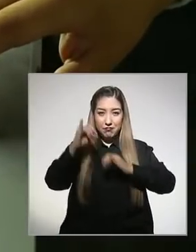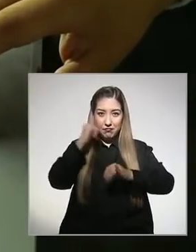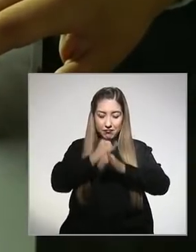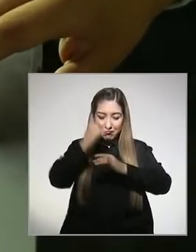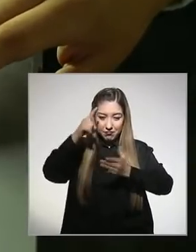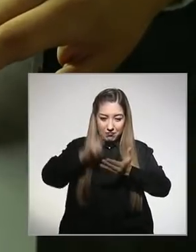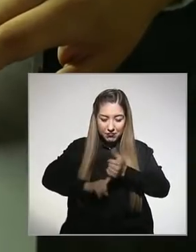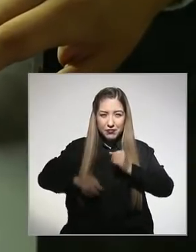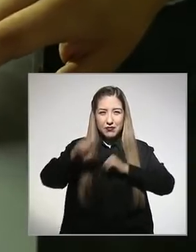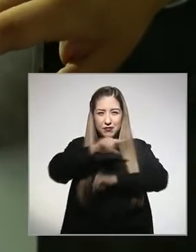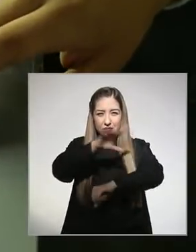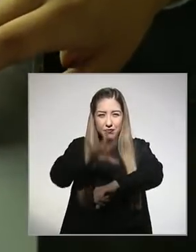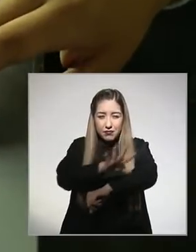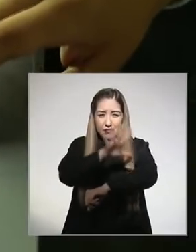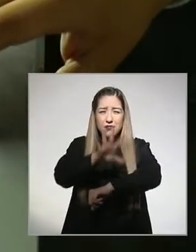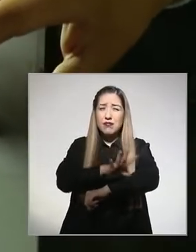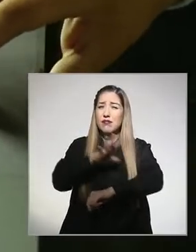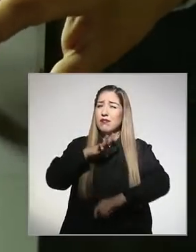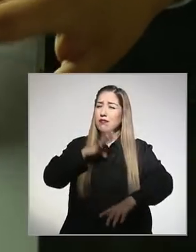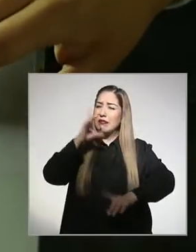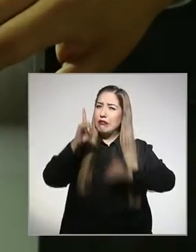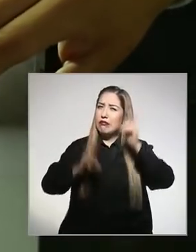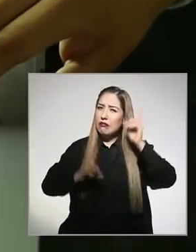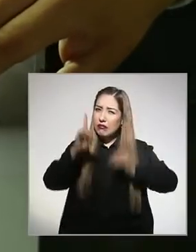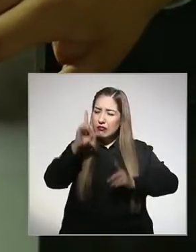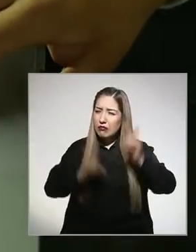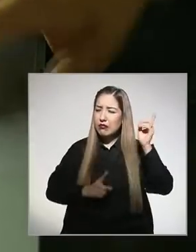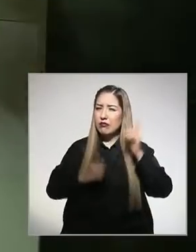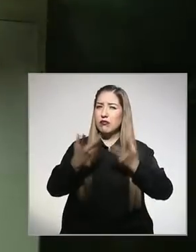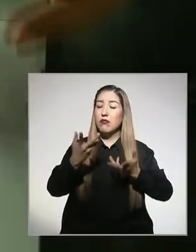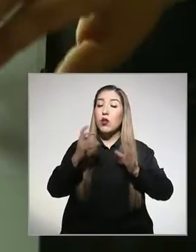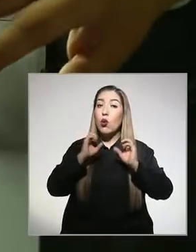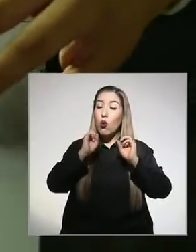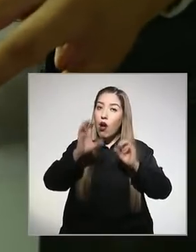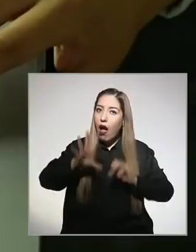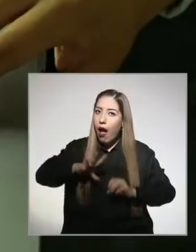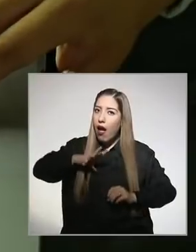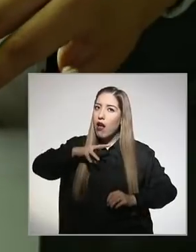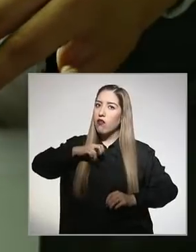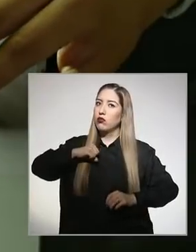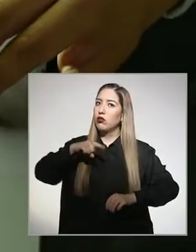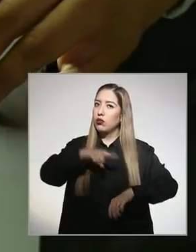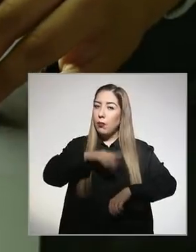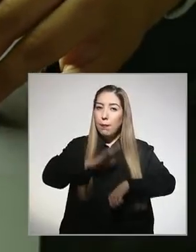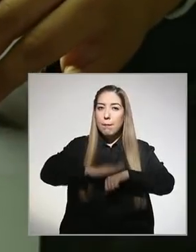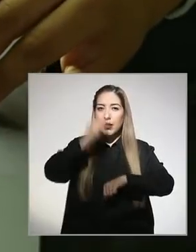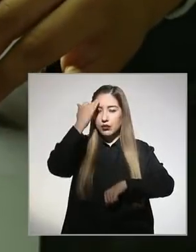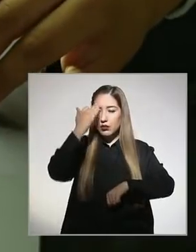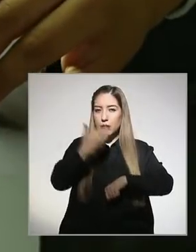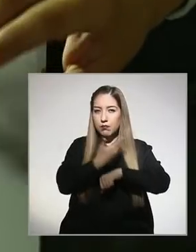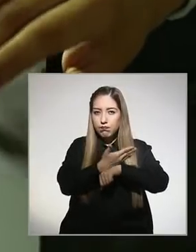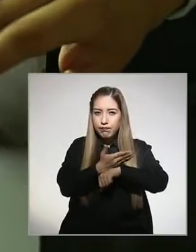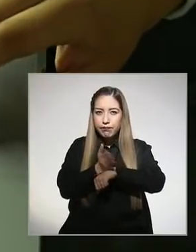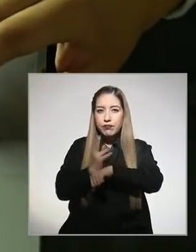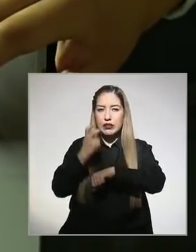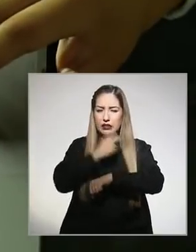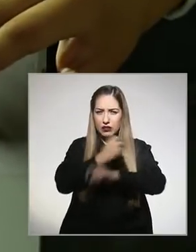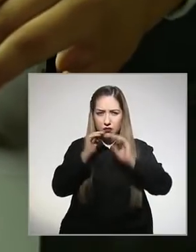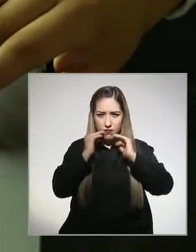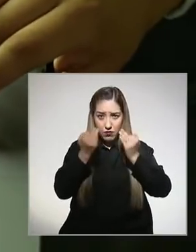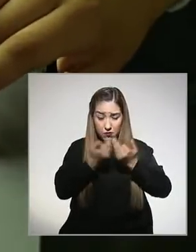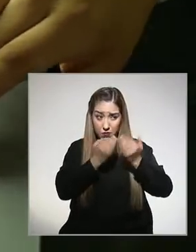electrónicos surgen muchas inquietudes sobre el uso o abuso que se hace de estos recursos digitales como formas de